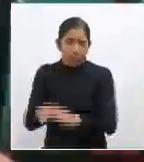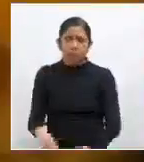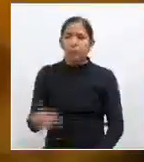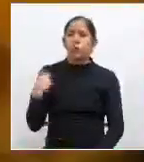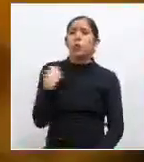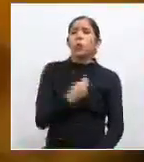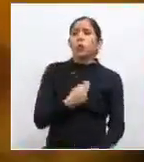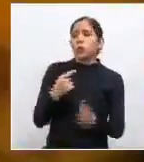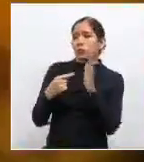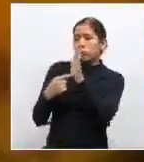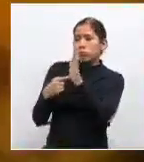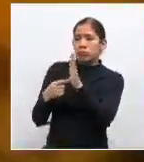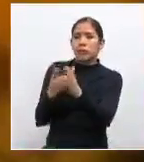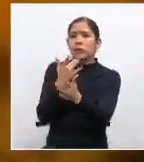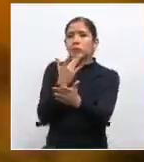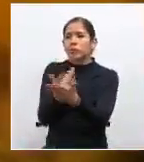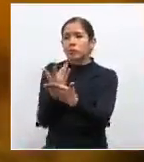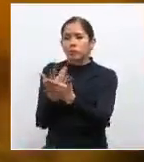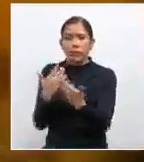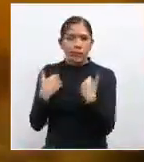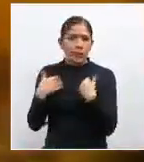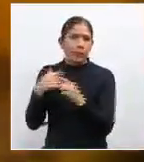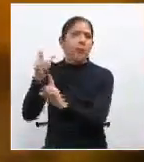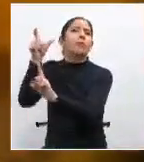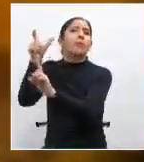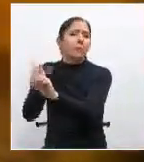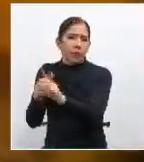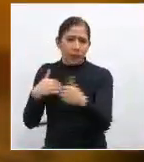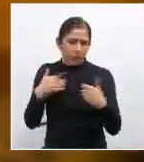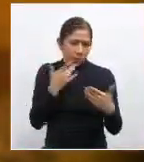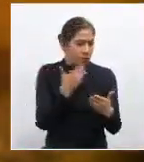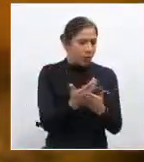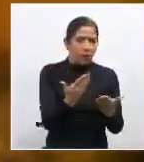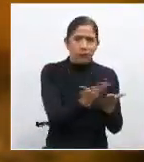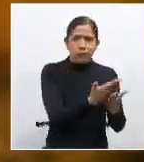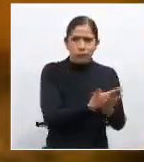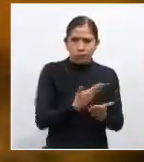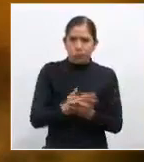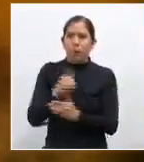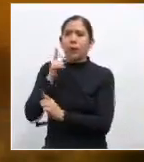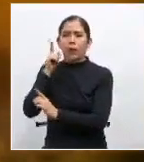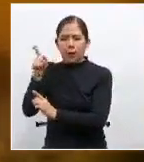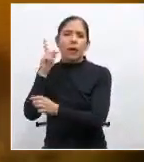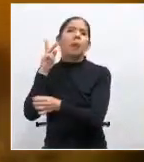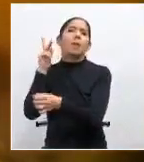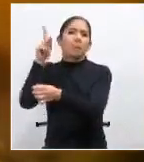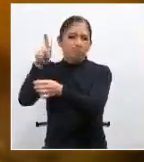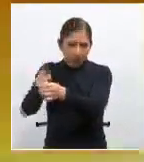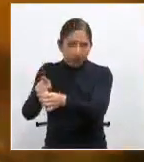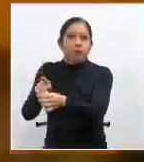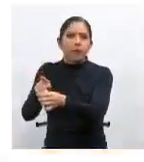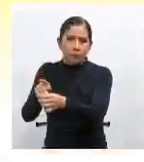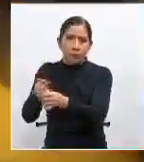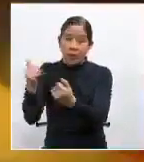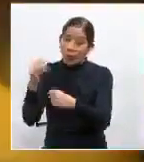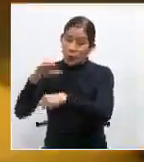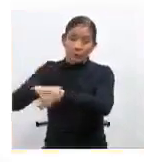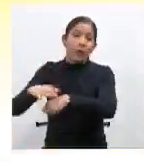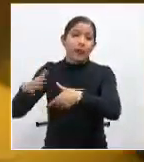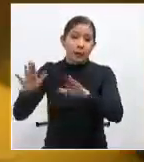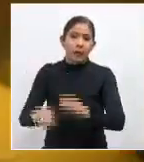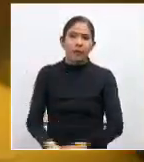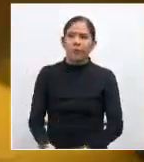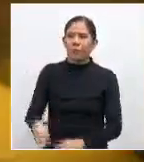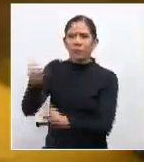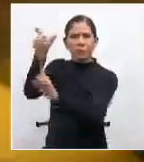las actuaciones o los indicios que tenemos hasta el momento colectado, ¿no?, de la participación de la persona que ahora está prendida.